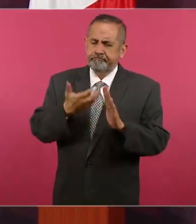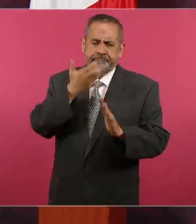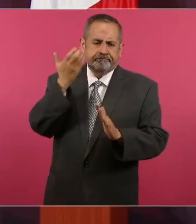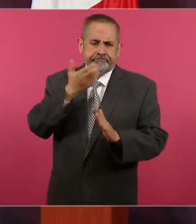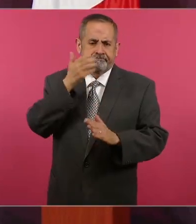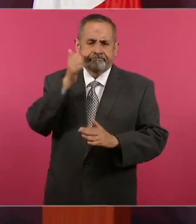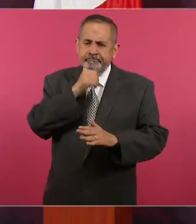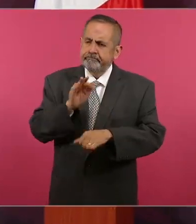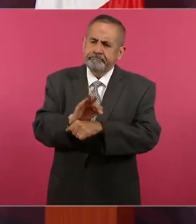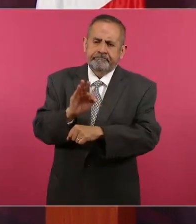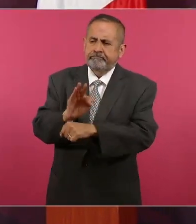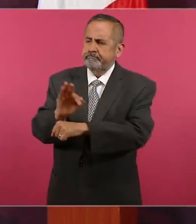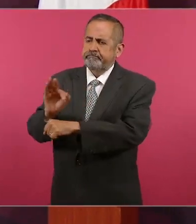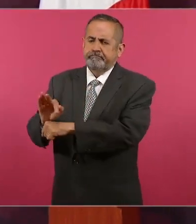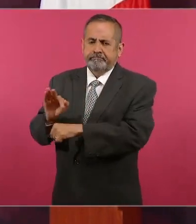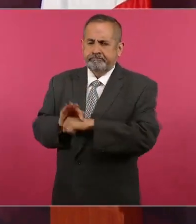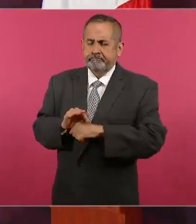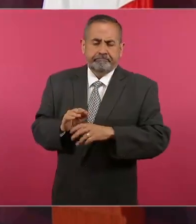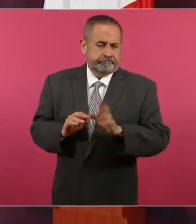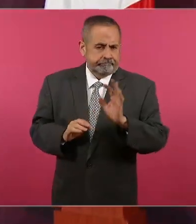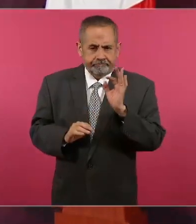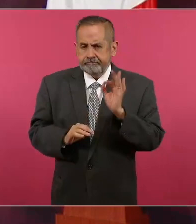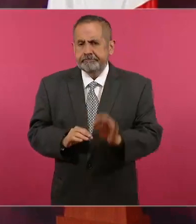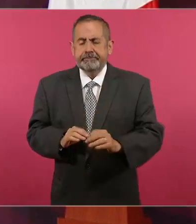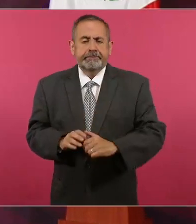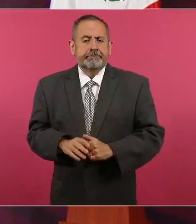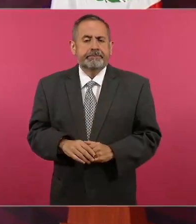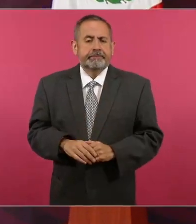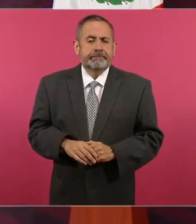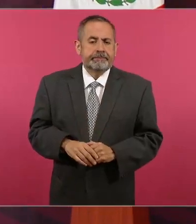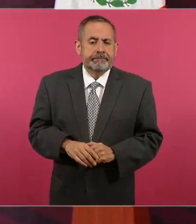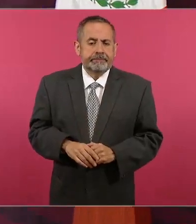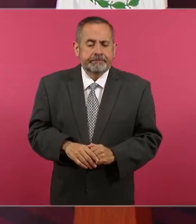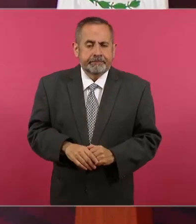México y aplicada de manera